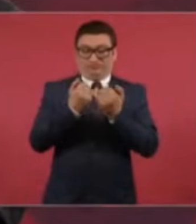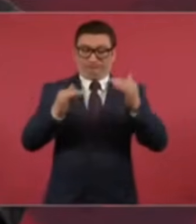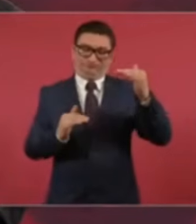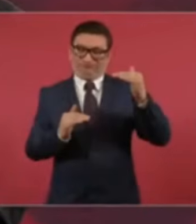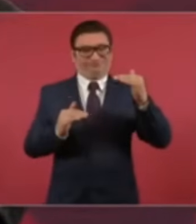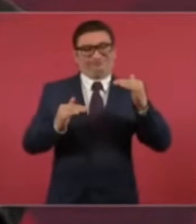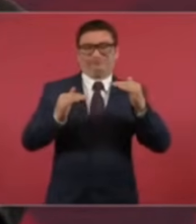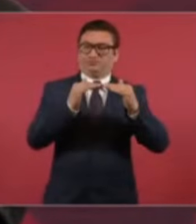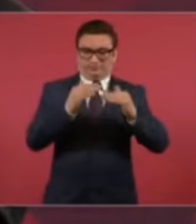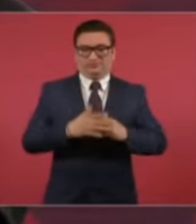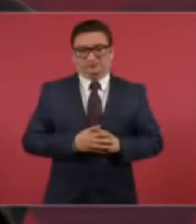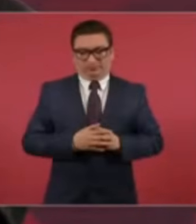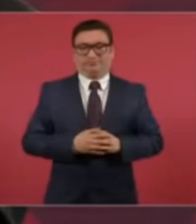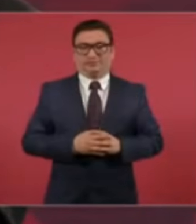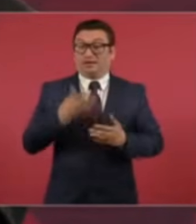Hasta ahora,